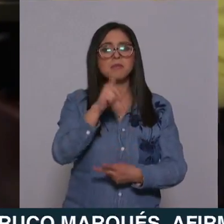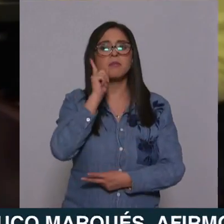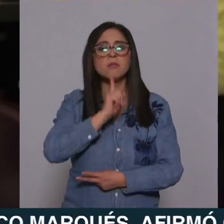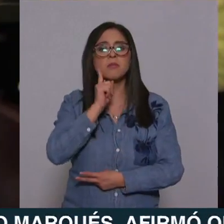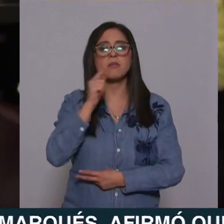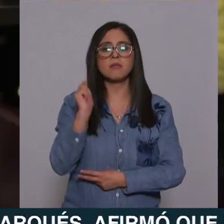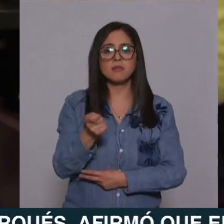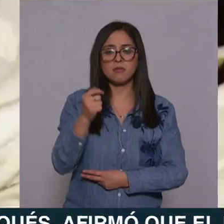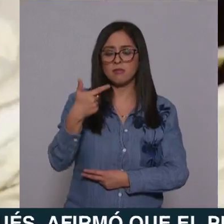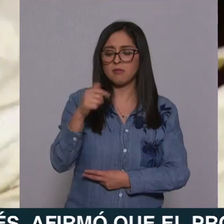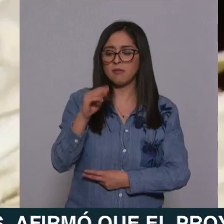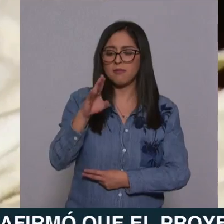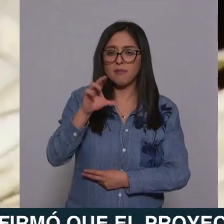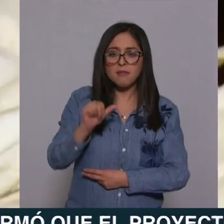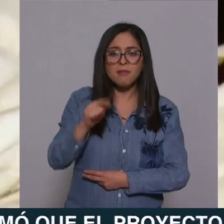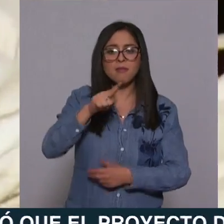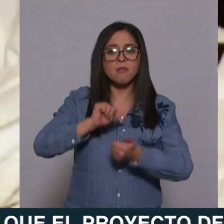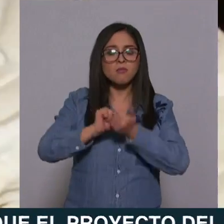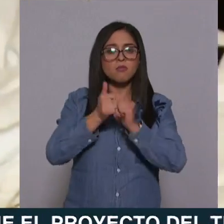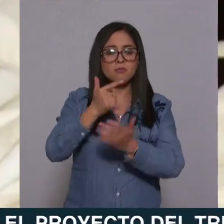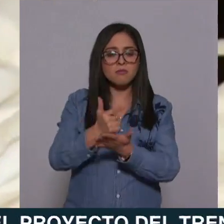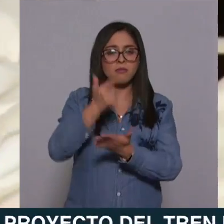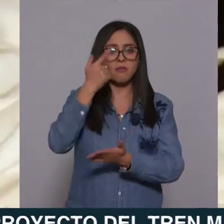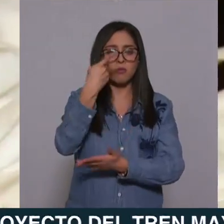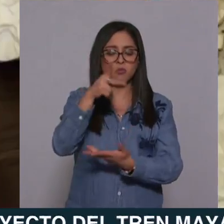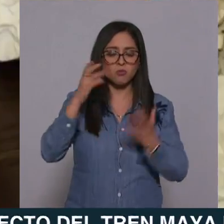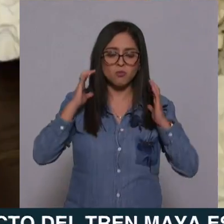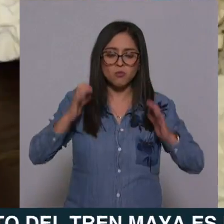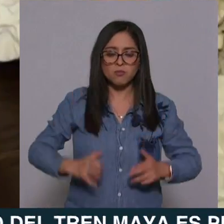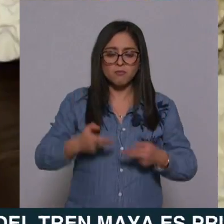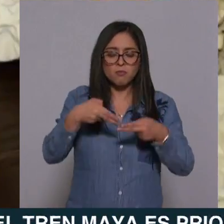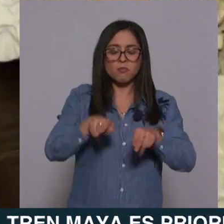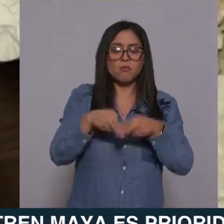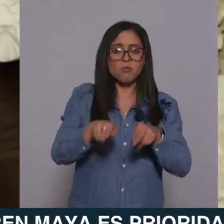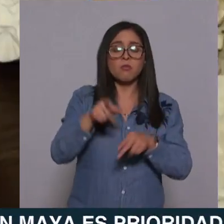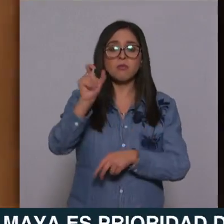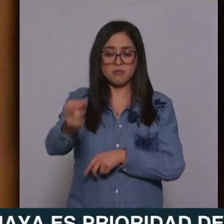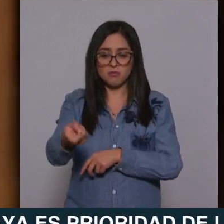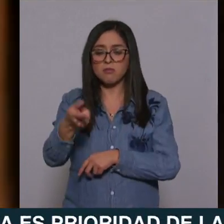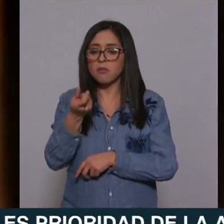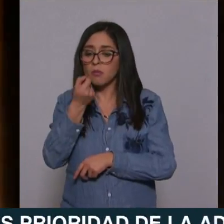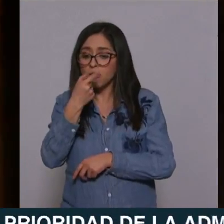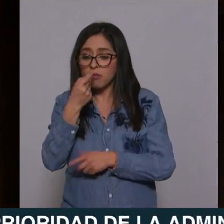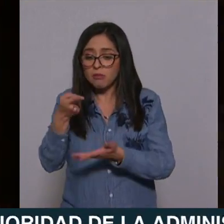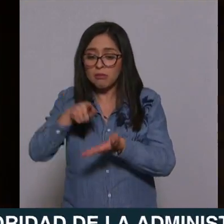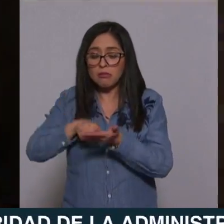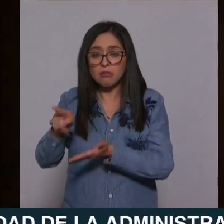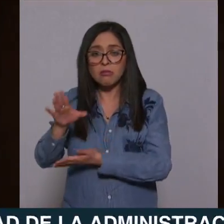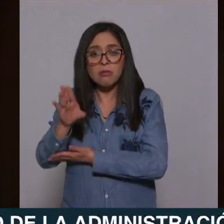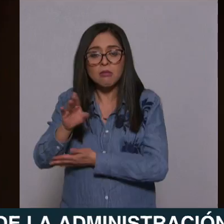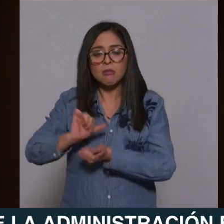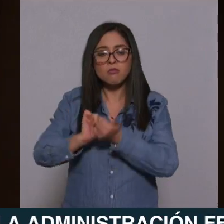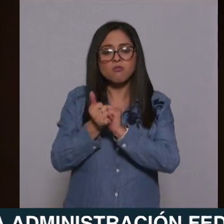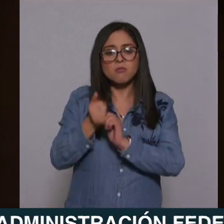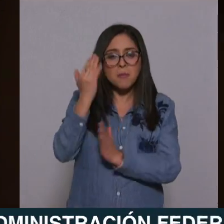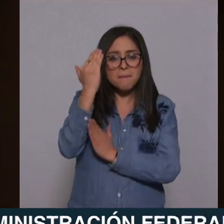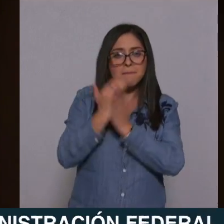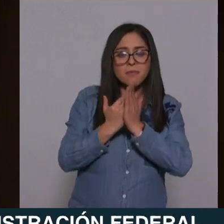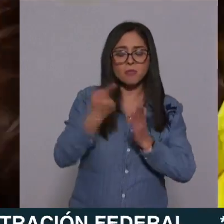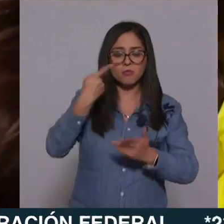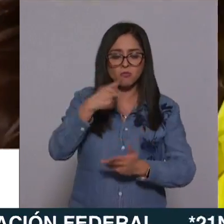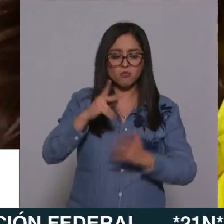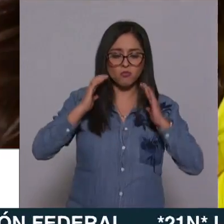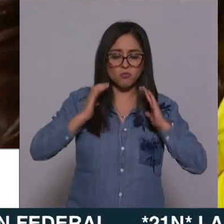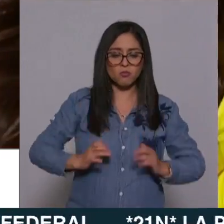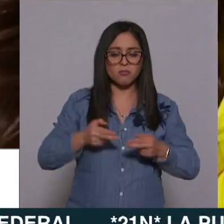Graciela Elizalde, una menor que sufre un caso grave de epilepsia y con el tratamiento con derivados de la cannabis, logró reducir el número de episodios